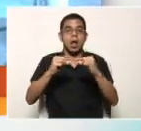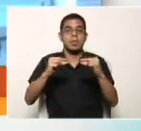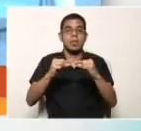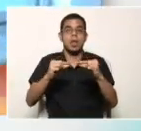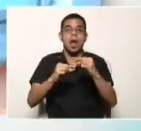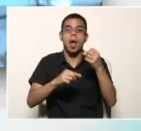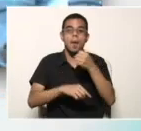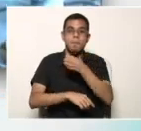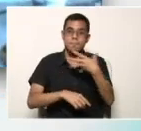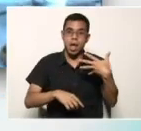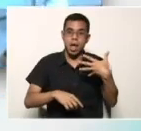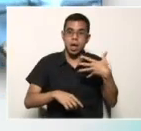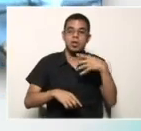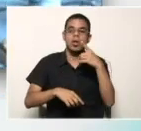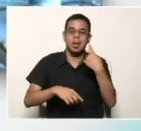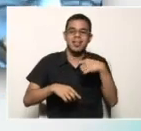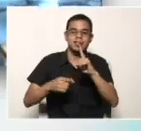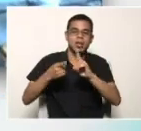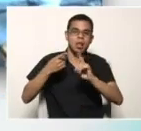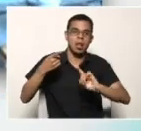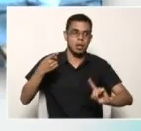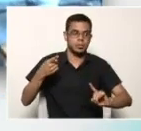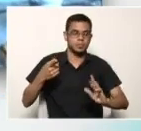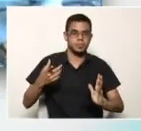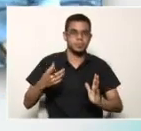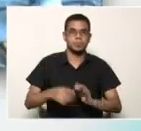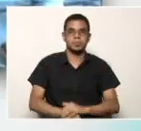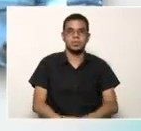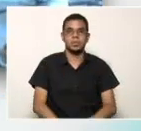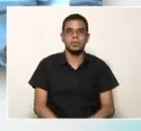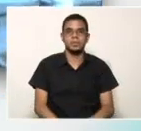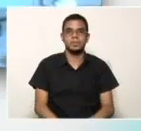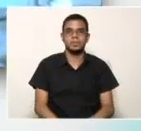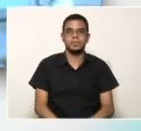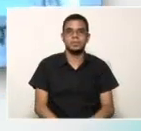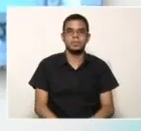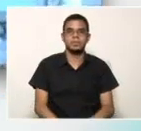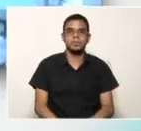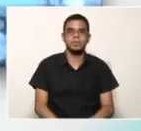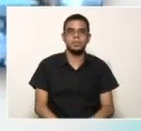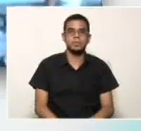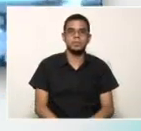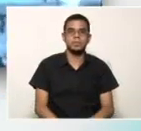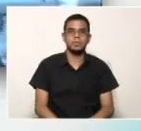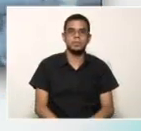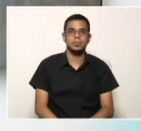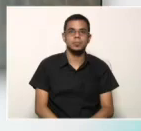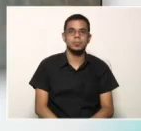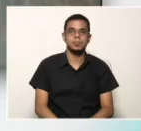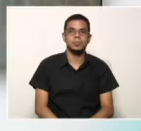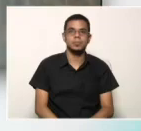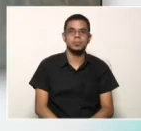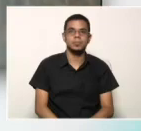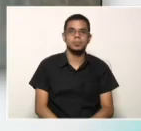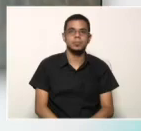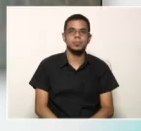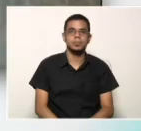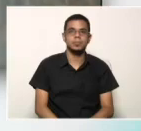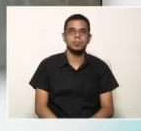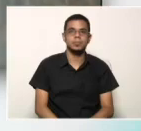el que cierra el circuito y es el que enciende la máquina, ¿sí? Me voy a desplazar un momento para hacer el enchufe de la máquina.